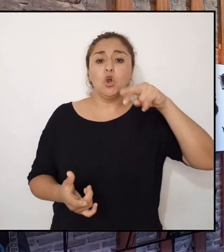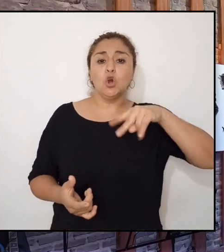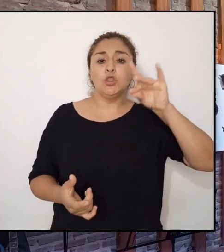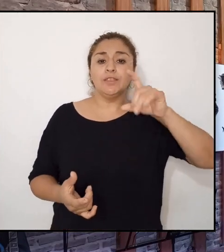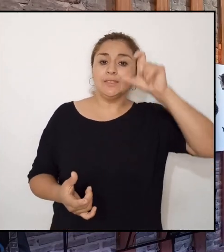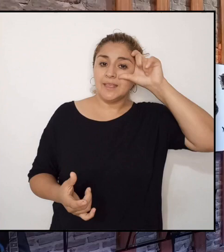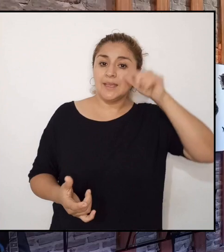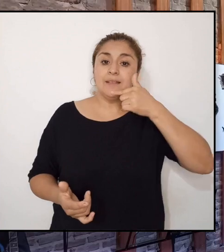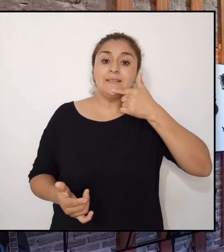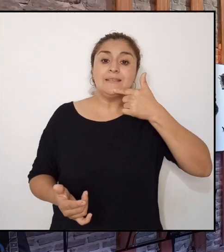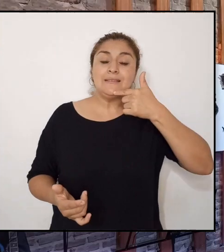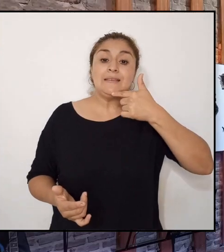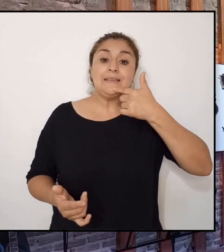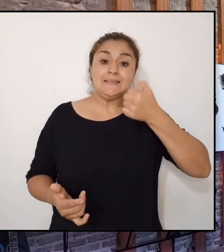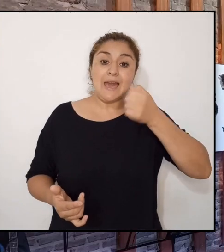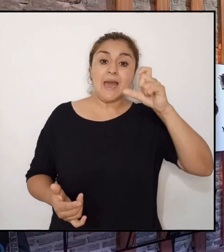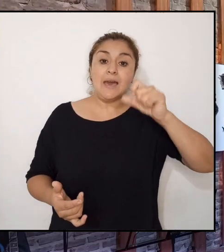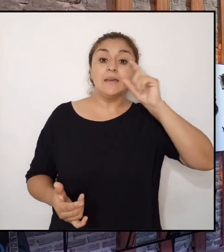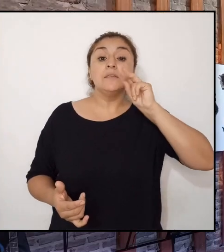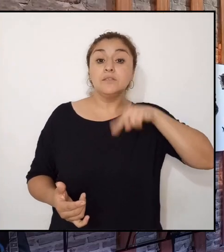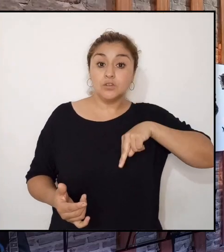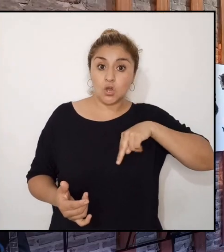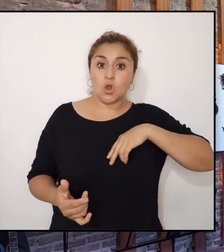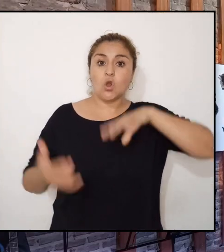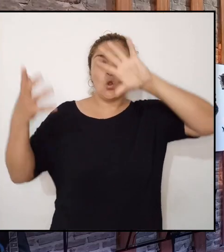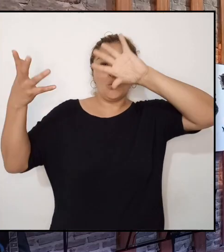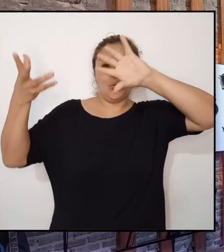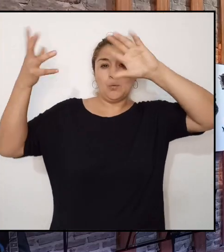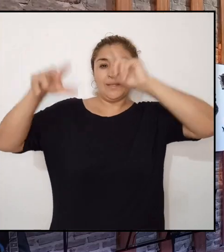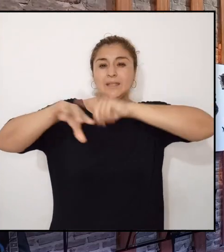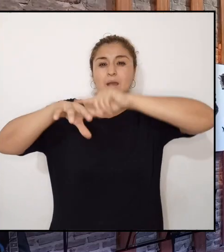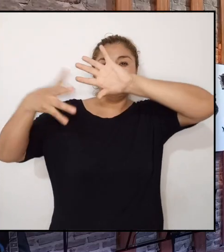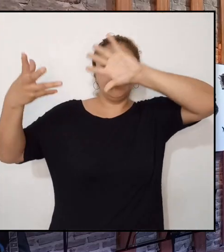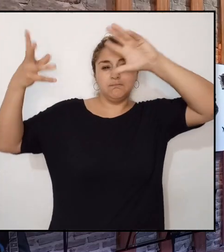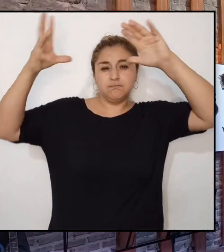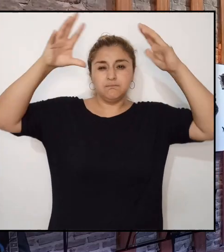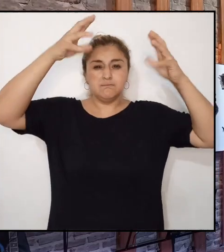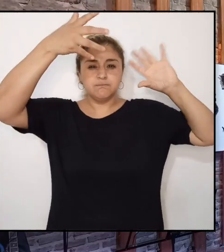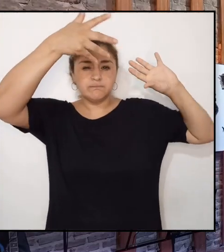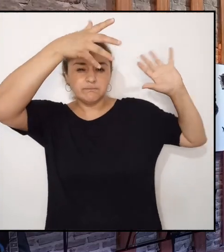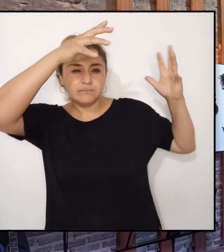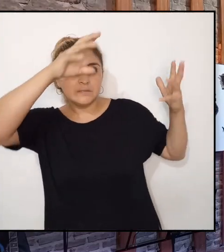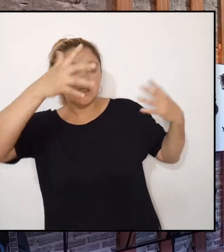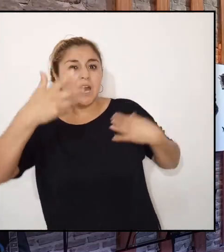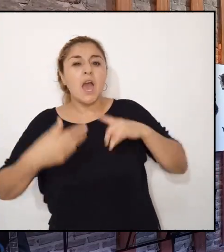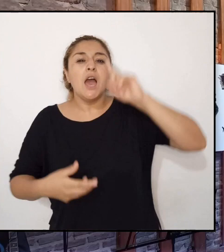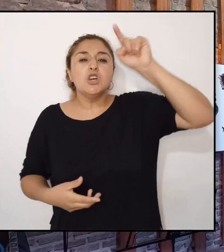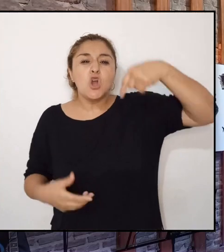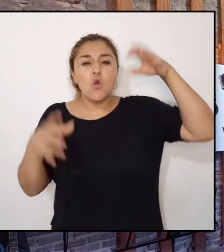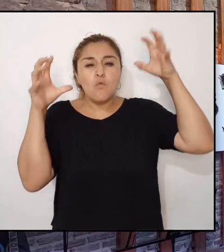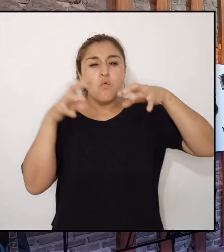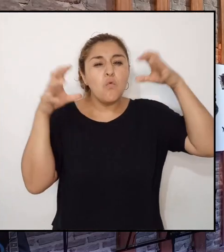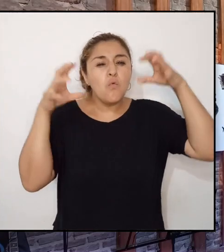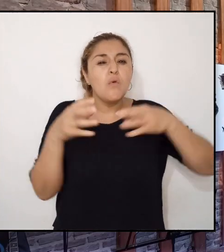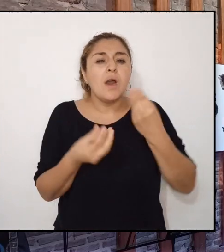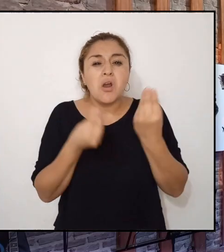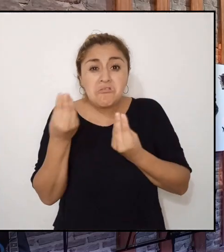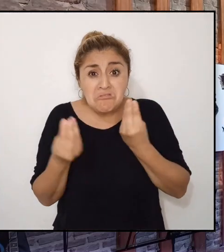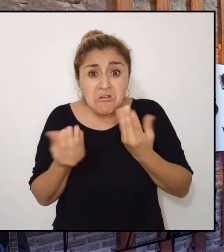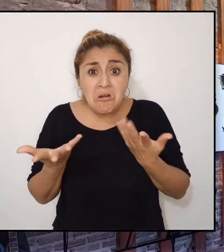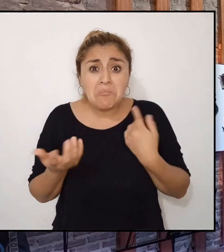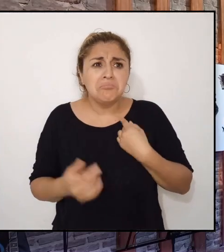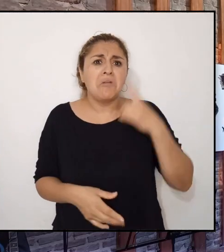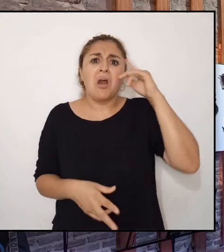Biblia, Job 36:27, habla acerca de la condensación y cómo se produce la lluvia. Si hubieran leído la Biblia, se hubieran